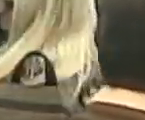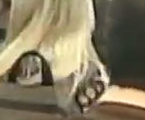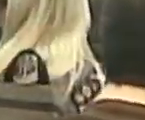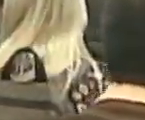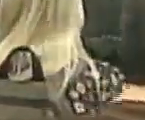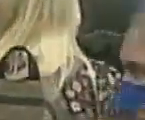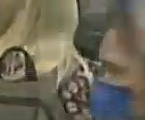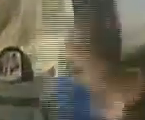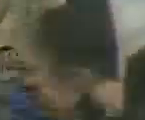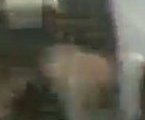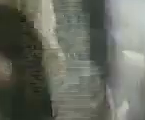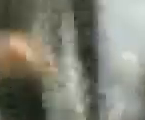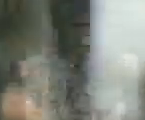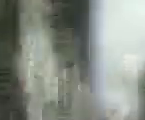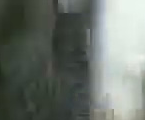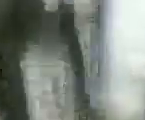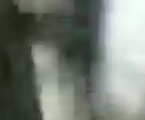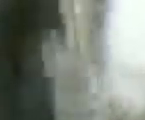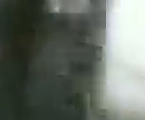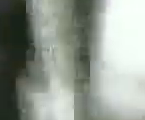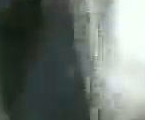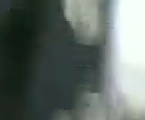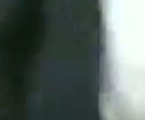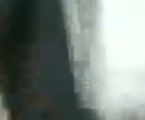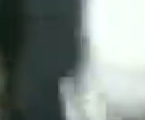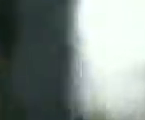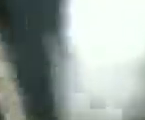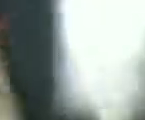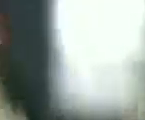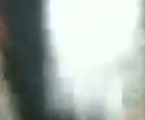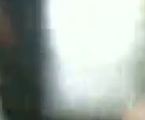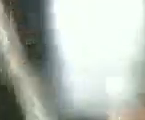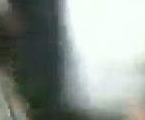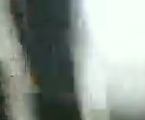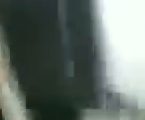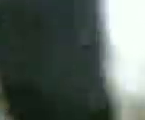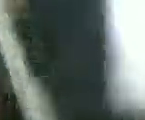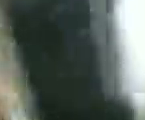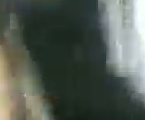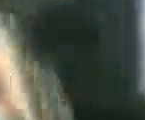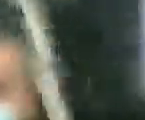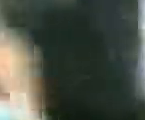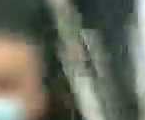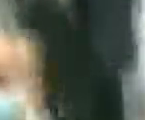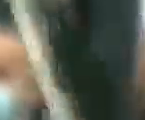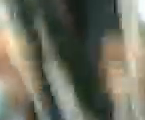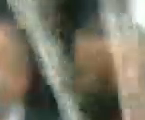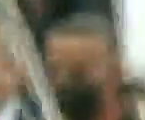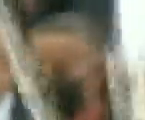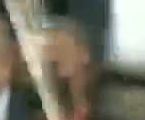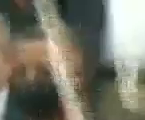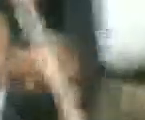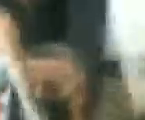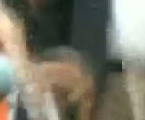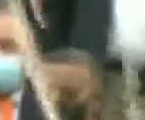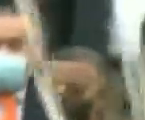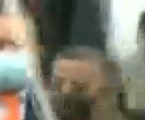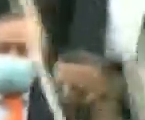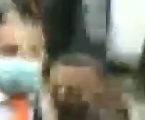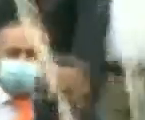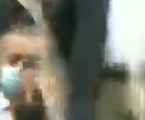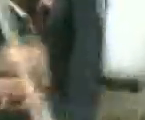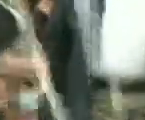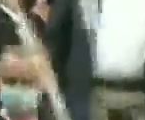Gisette, rescatando en este contexto histórico lo que podemos compartir a través de la pantalla de Venezolana